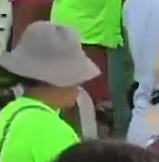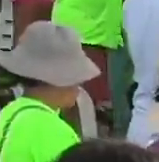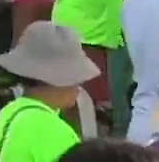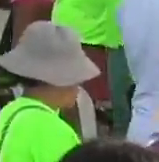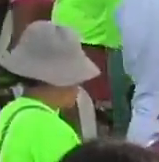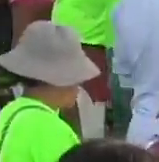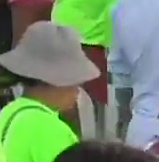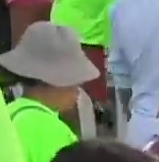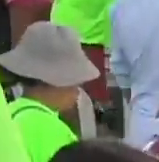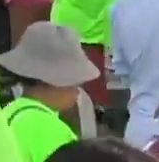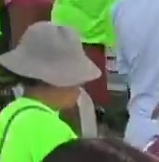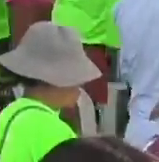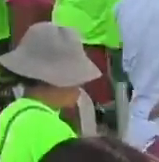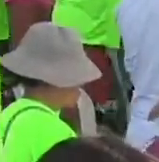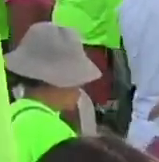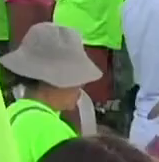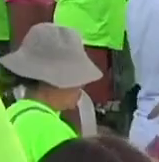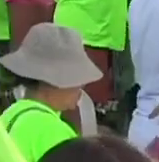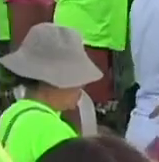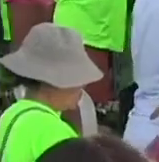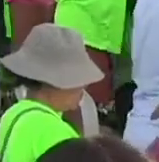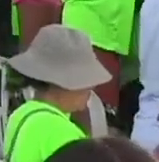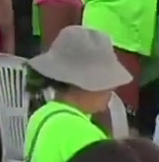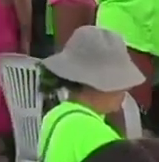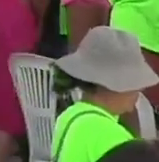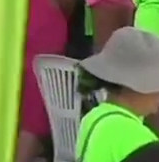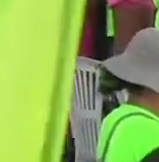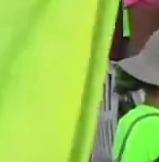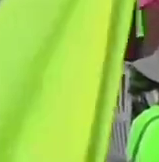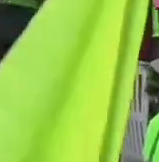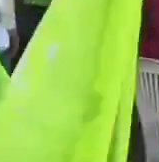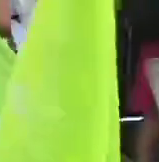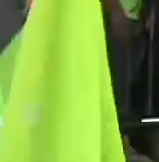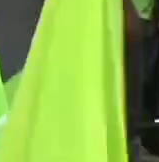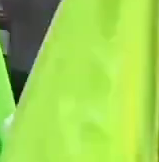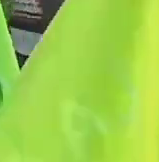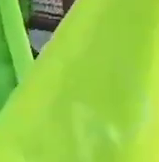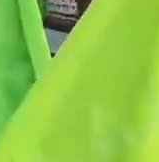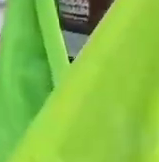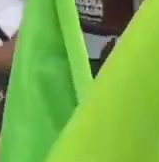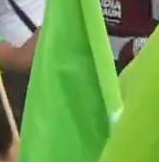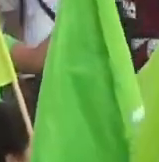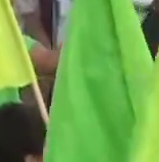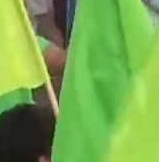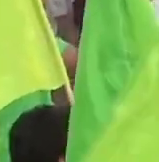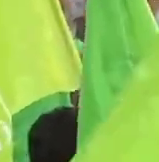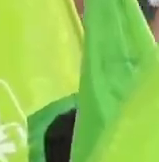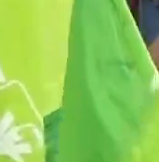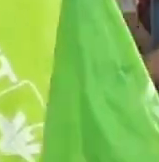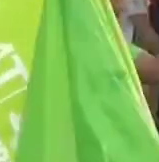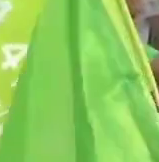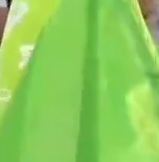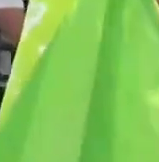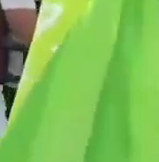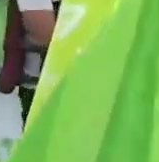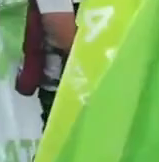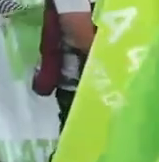Con la doctora Claudia le va a ir bien a México. Le va a ir bien a